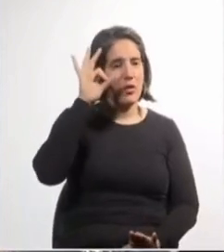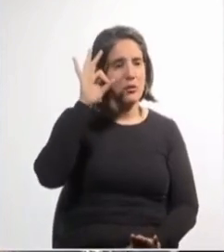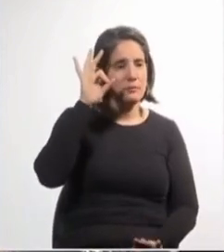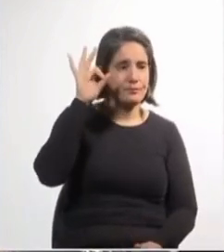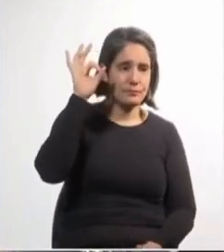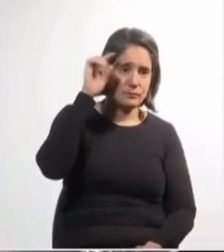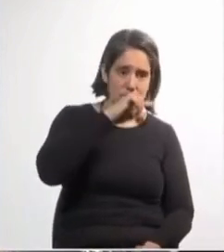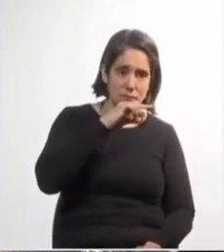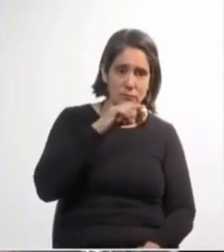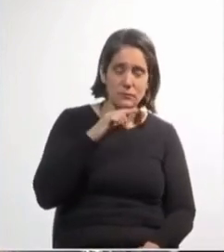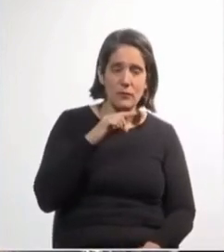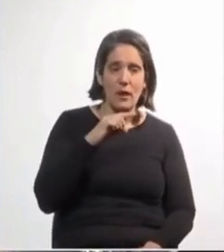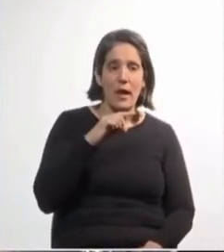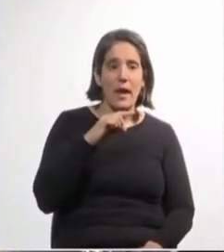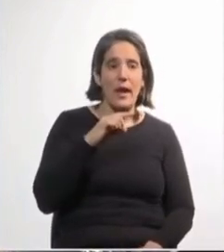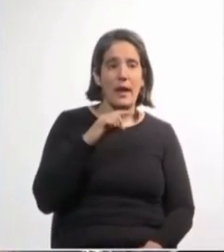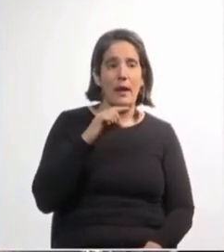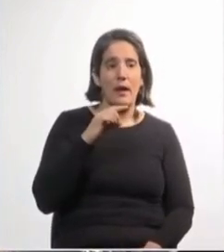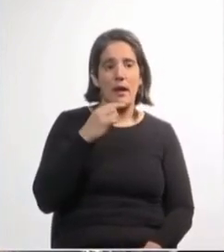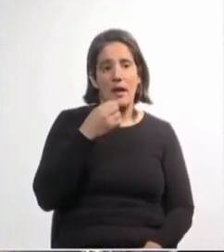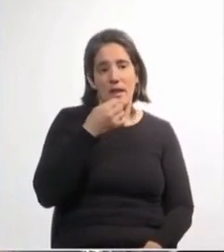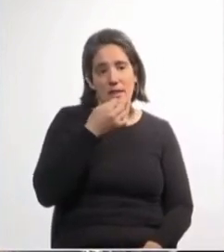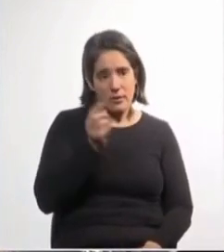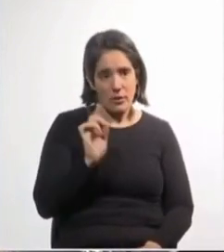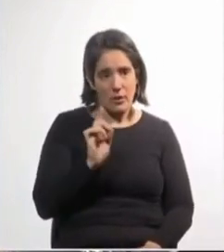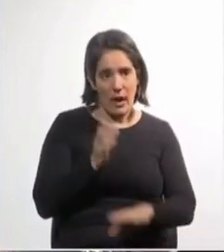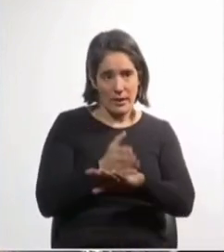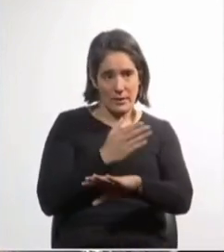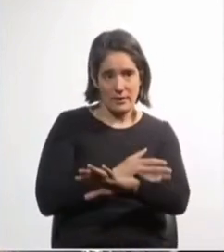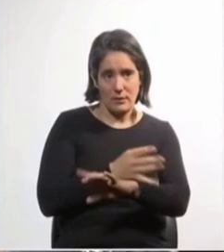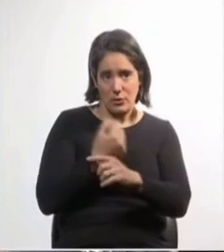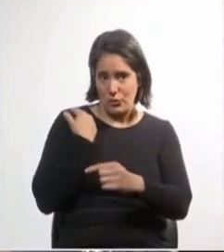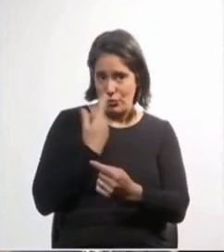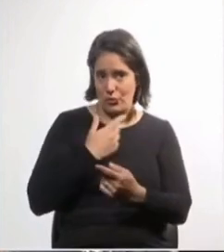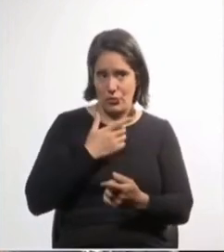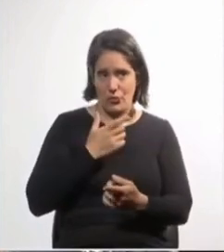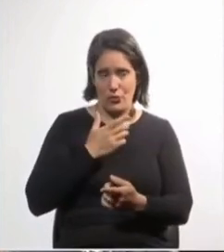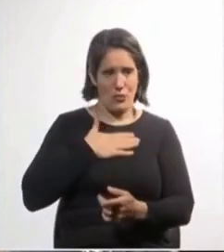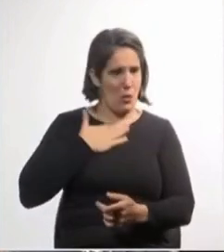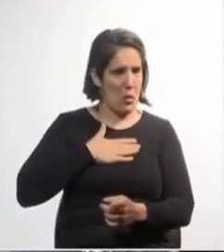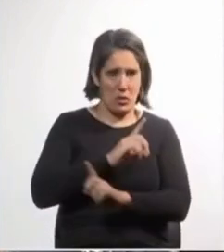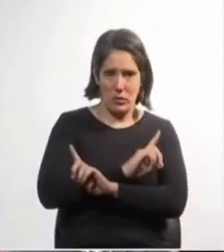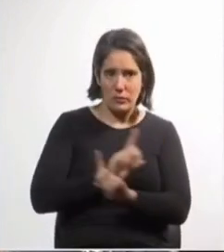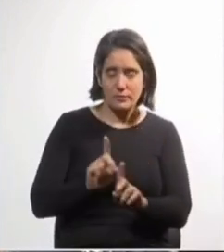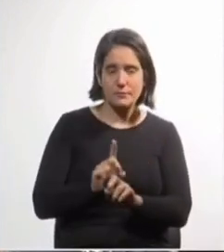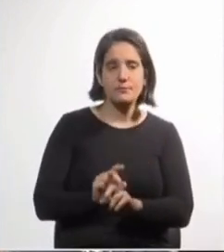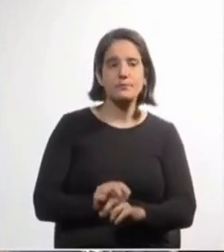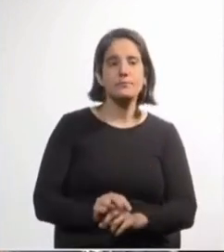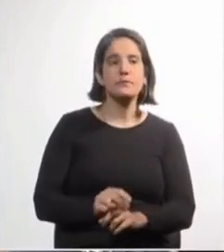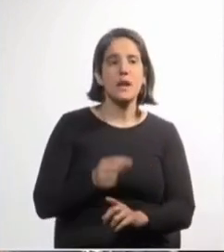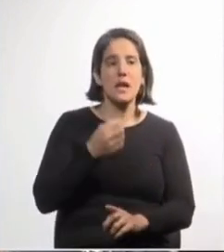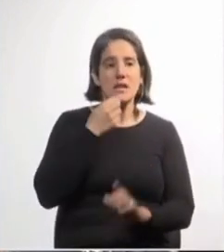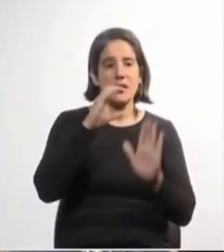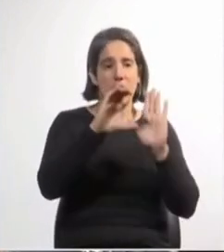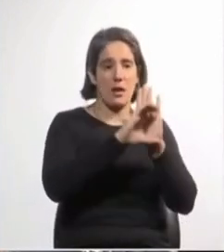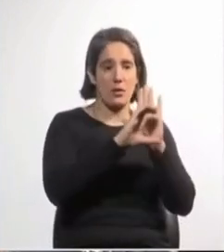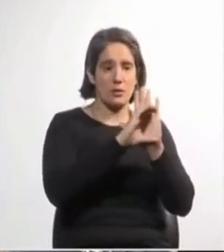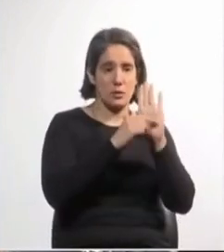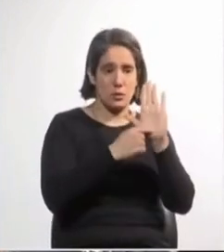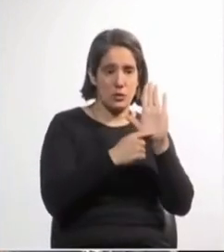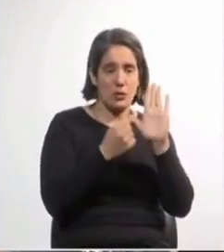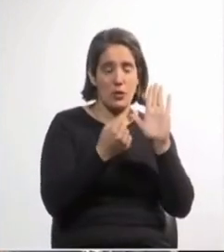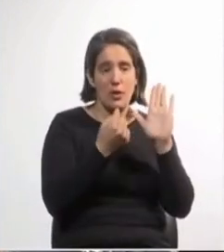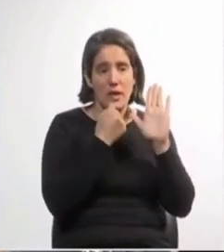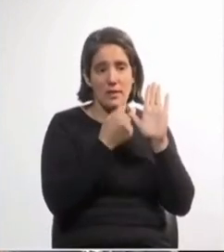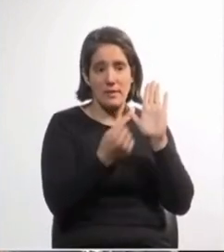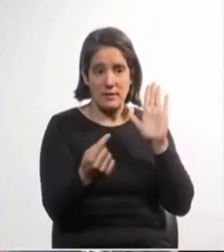mayoría mencionó y que queremos manifestar nuestra total discrepancia. Si la Constitución requiere